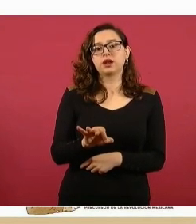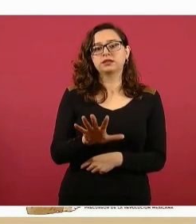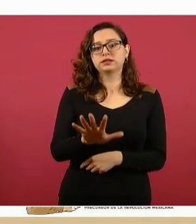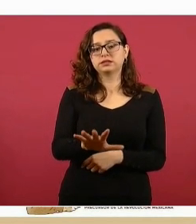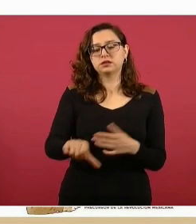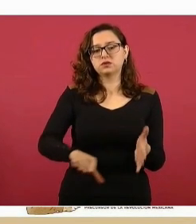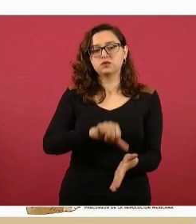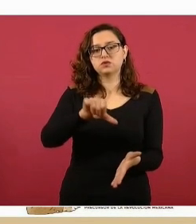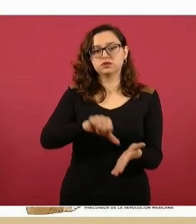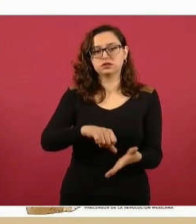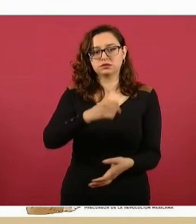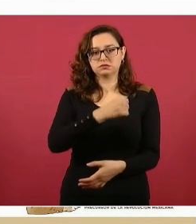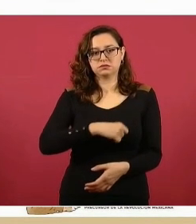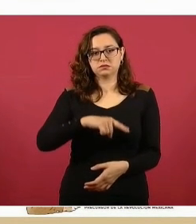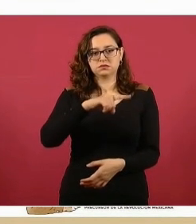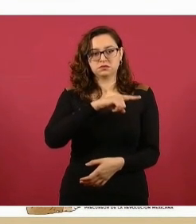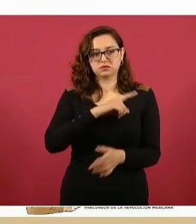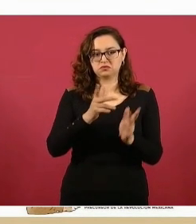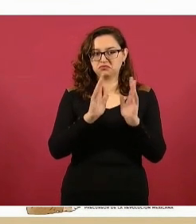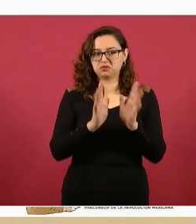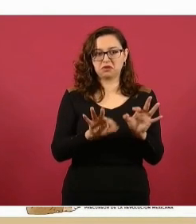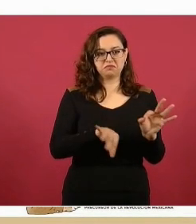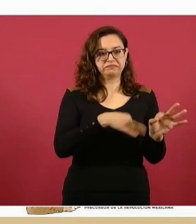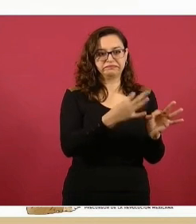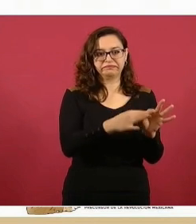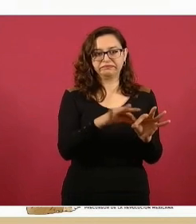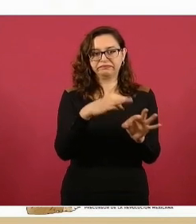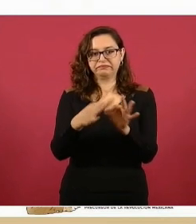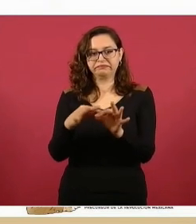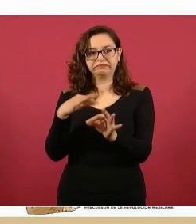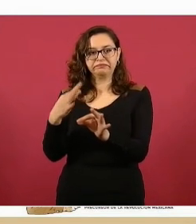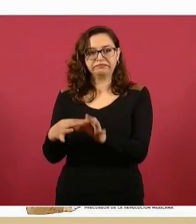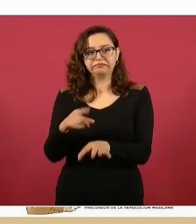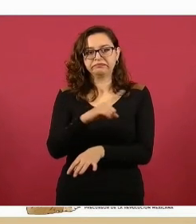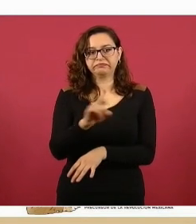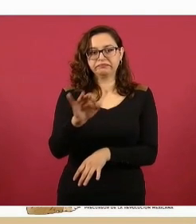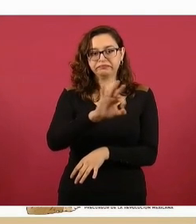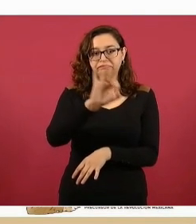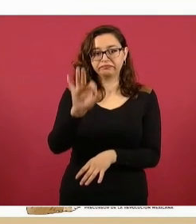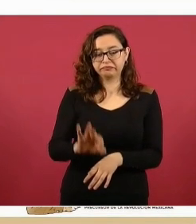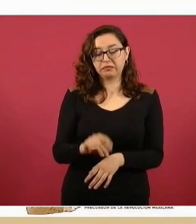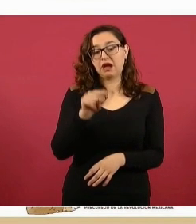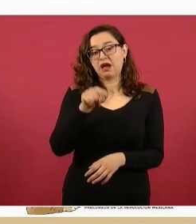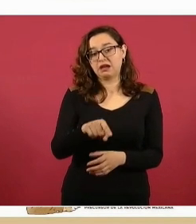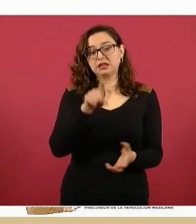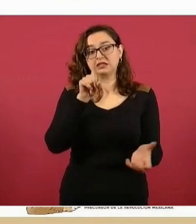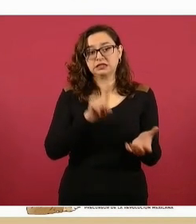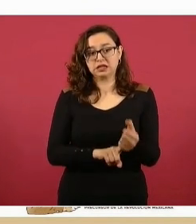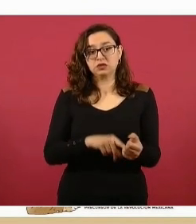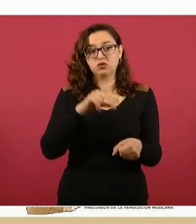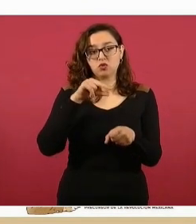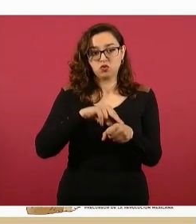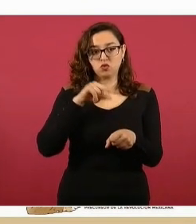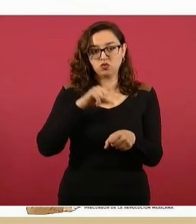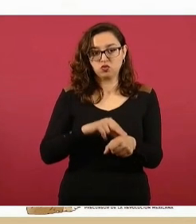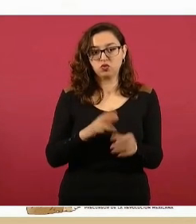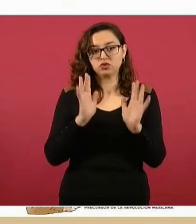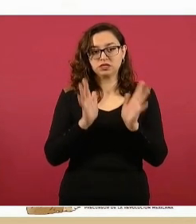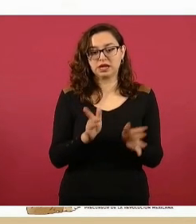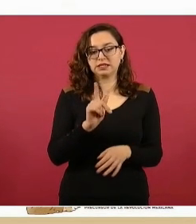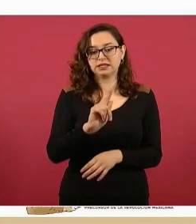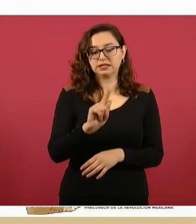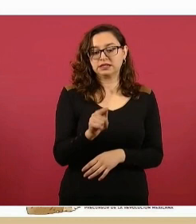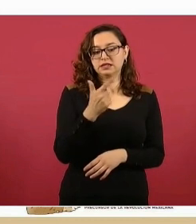de salud en personal ya estamos con un avance con la incorporación de los médicos cubanos del 77 por ciento de cobertura